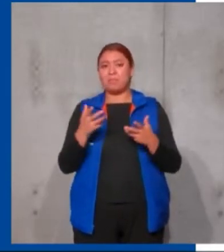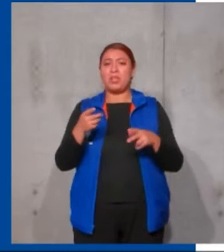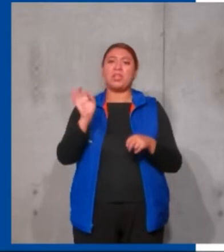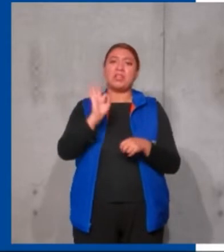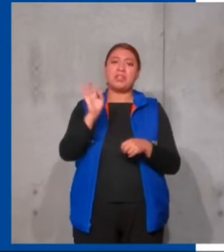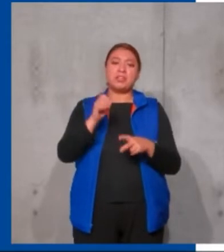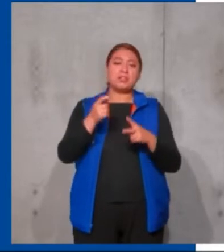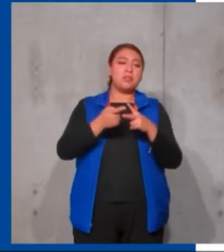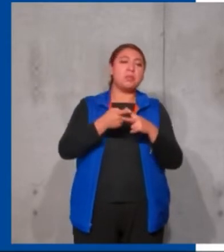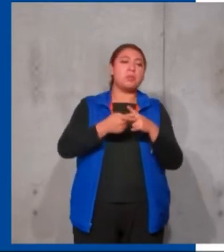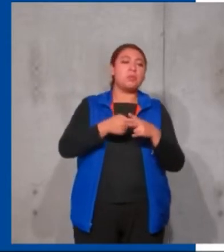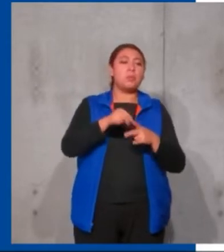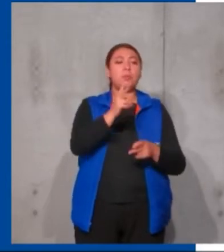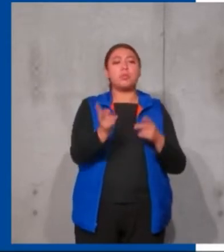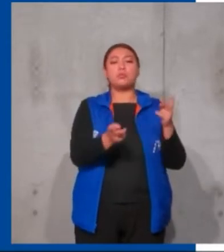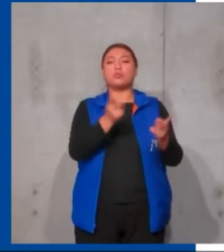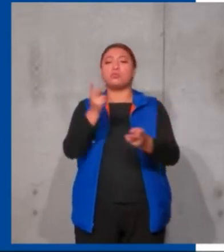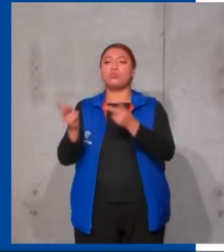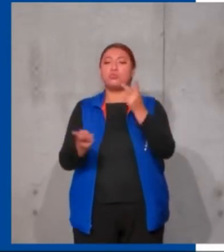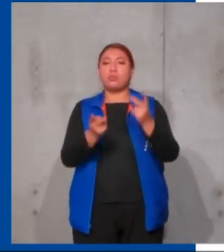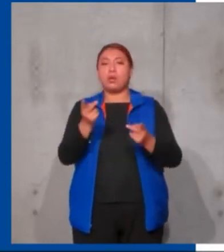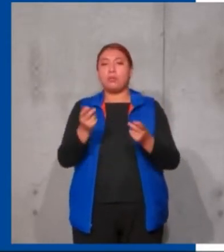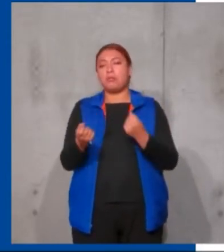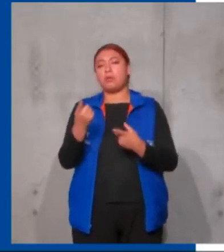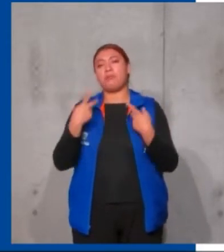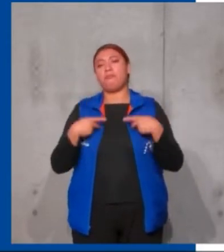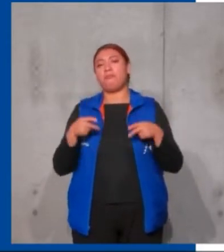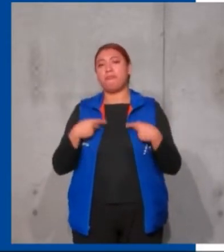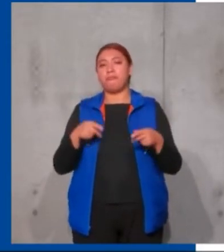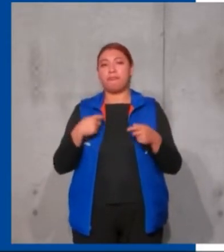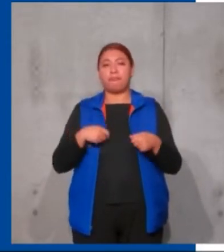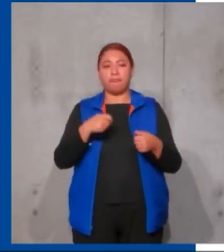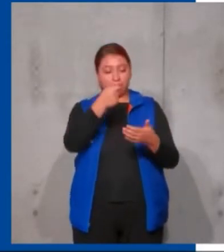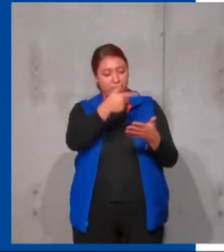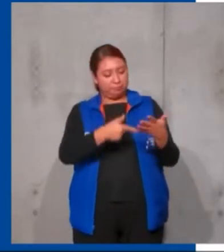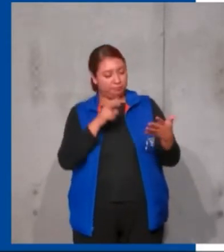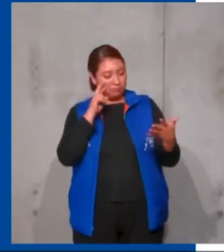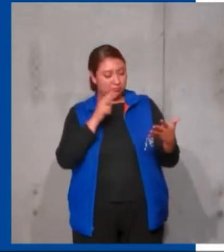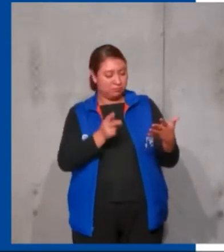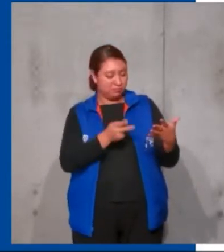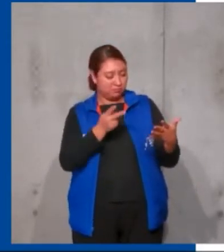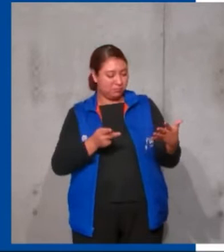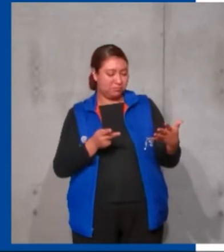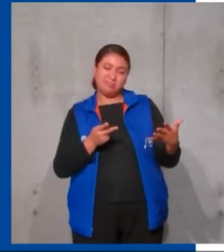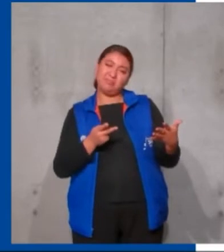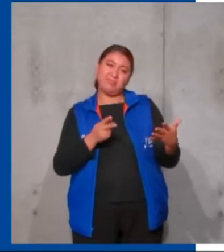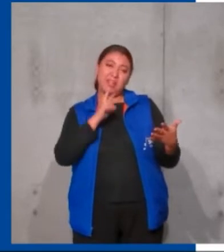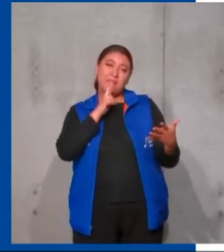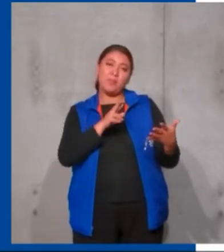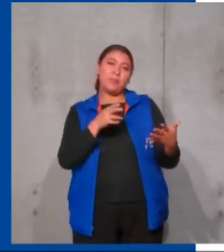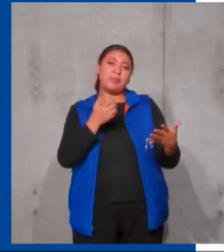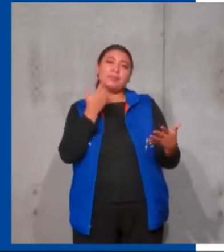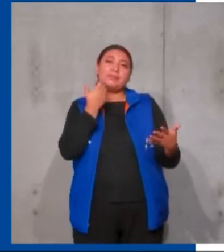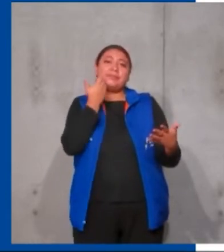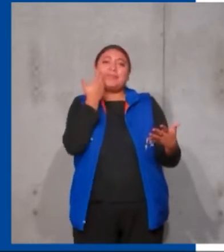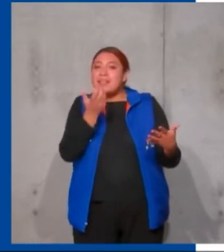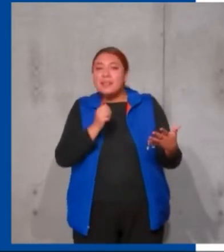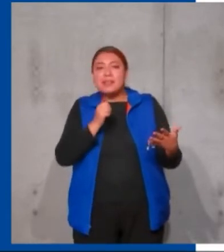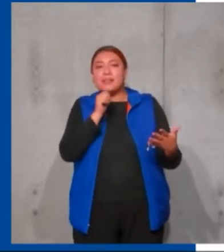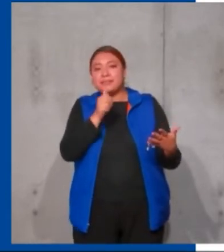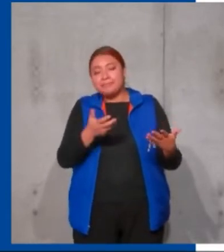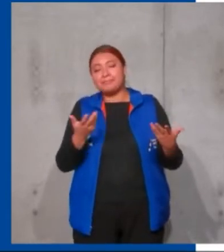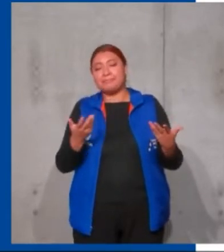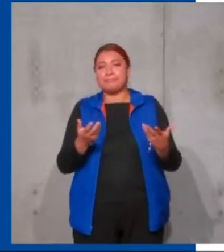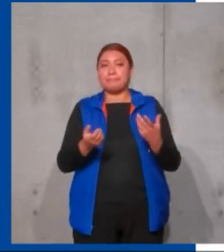hacerlo a través de encuestas o cuestionarios porque no mucha gente le gusta resolver encuestas y cuestionarios. Entonces, a lo mejor con ellos nos